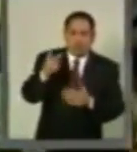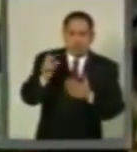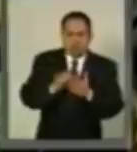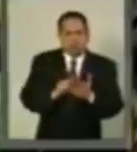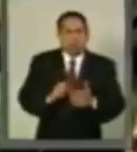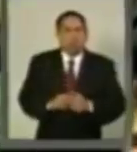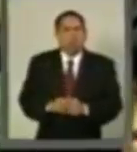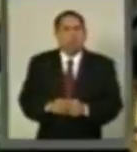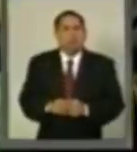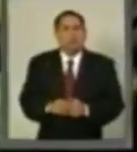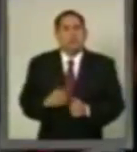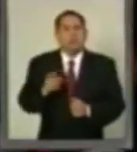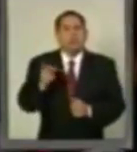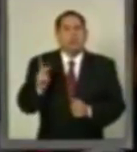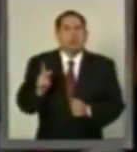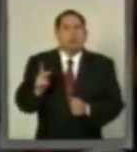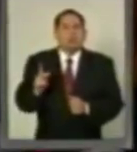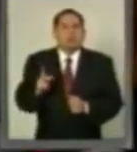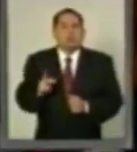Pero